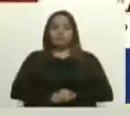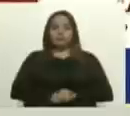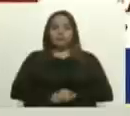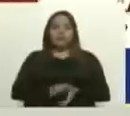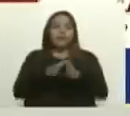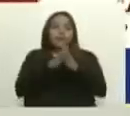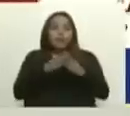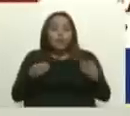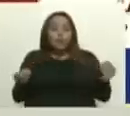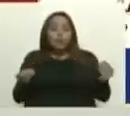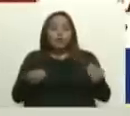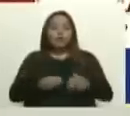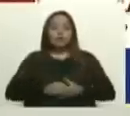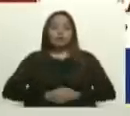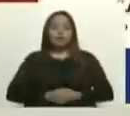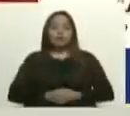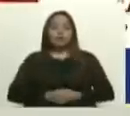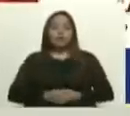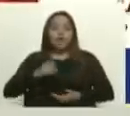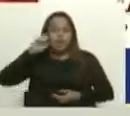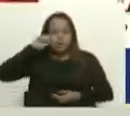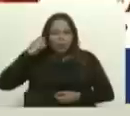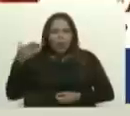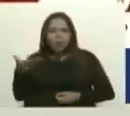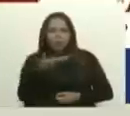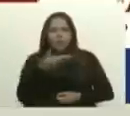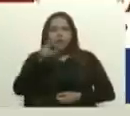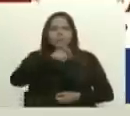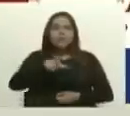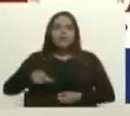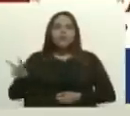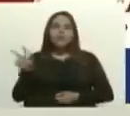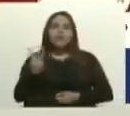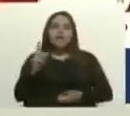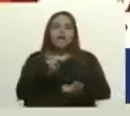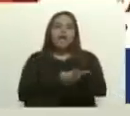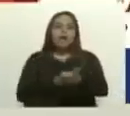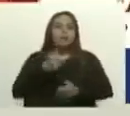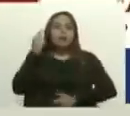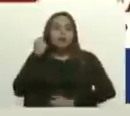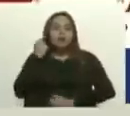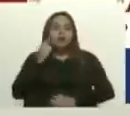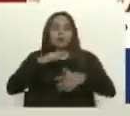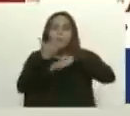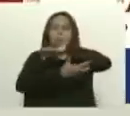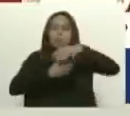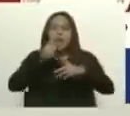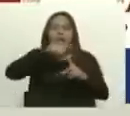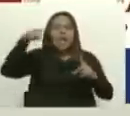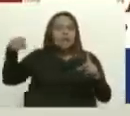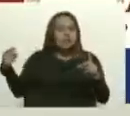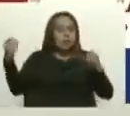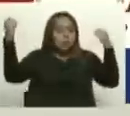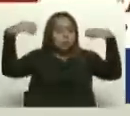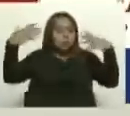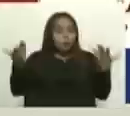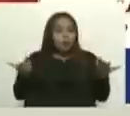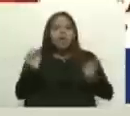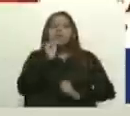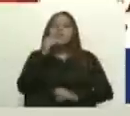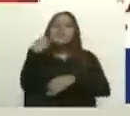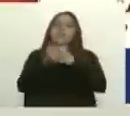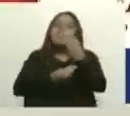Toda. ¿Recuerdan ustedes, venezolanos, hermanos y hermanas, el colapso eléctrico? ¿Quién lo